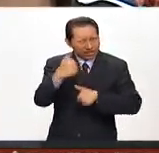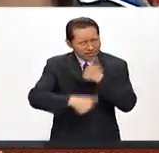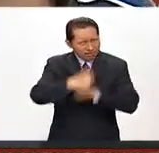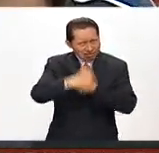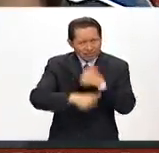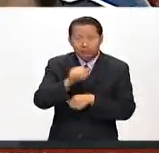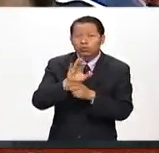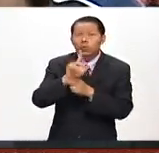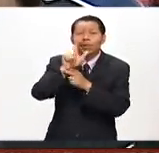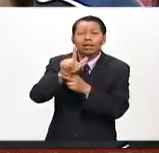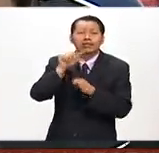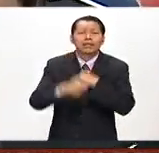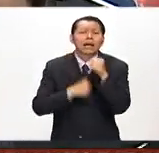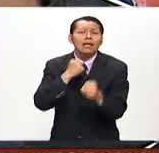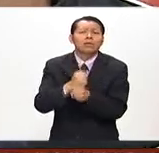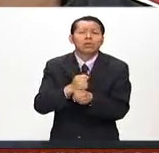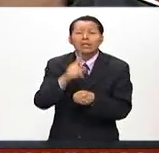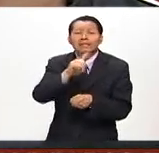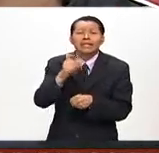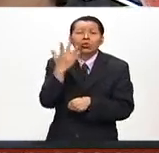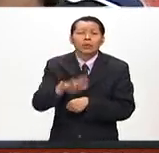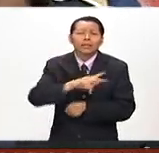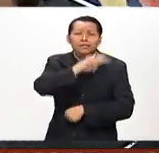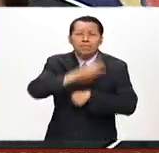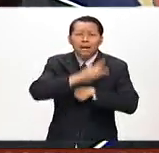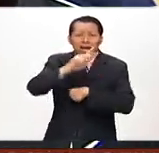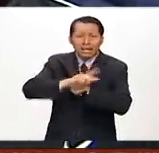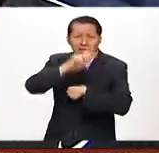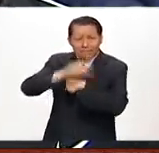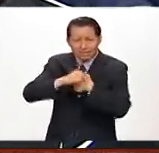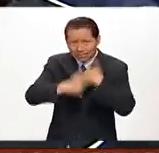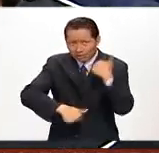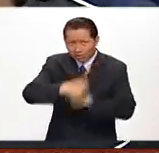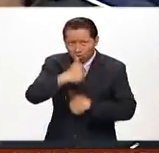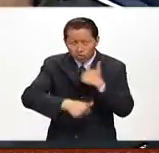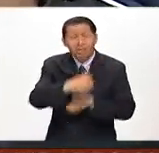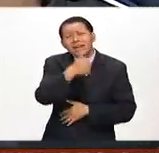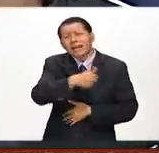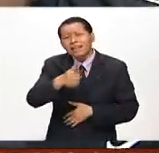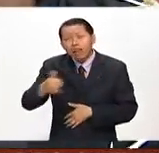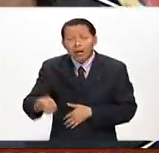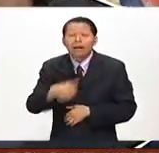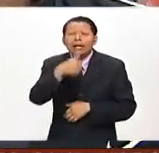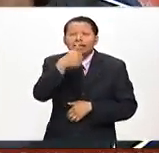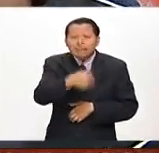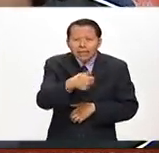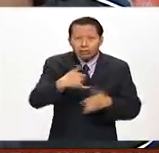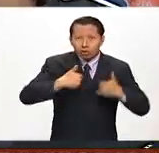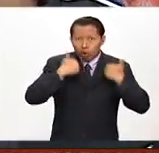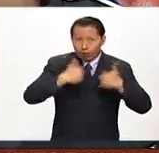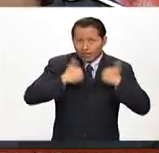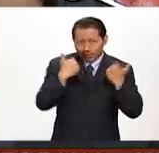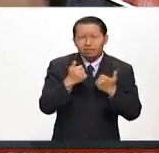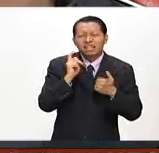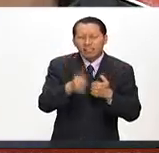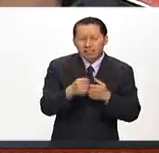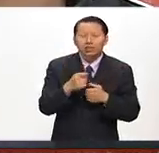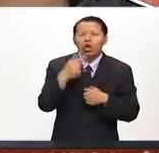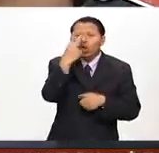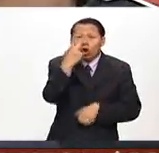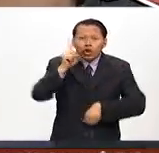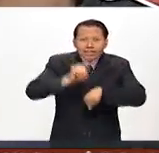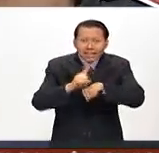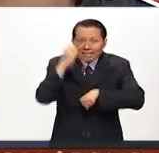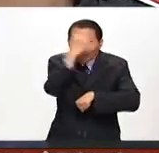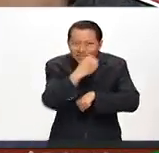es un concurso donde participan 110 países del mundo ahorita, cada país con 6 alumnos y es un examen de 2 días,